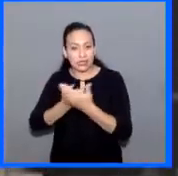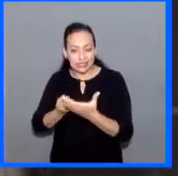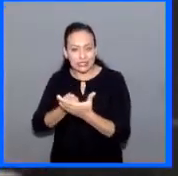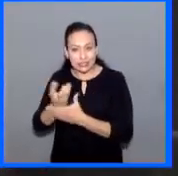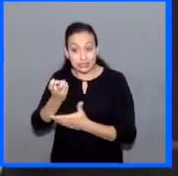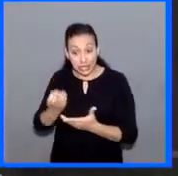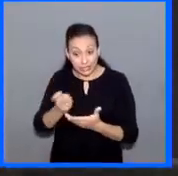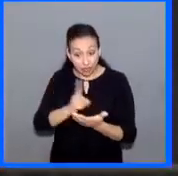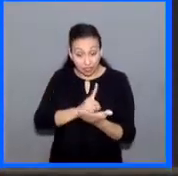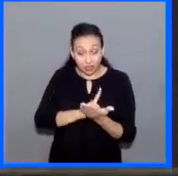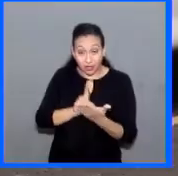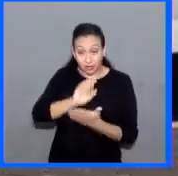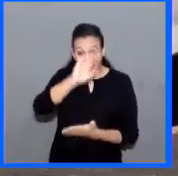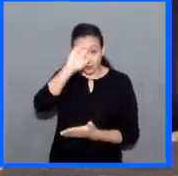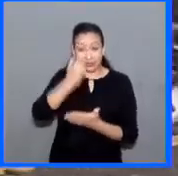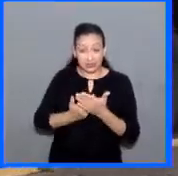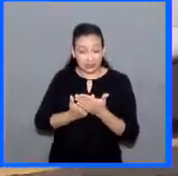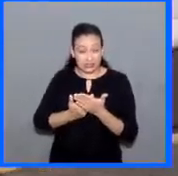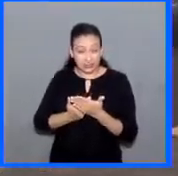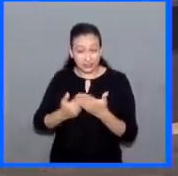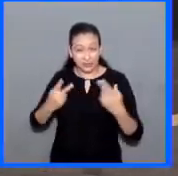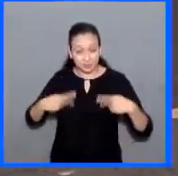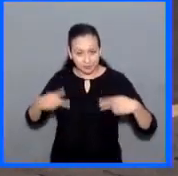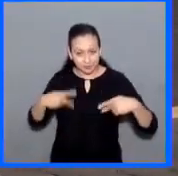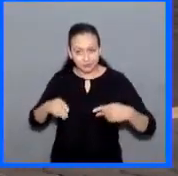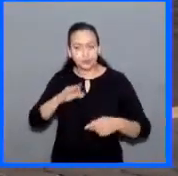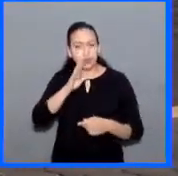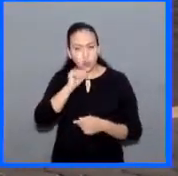derechos a la reinserción social, igualdad y no